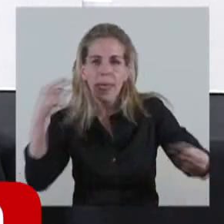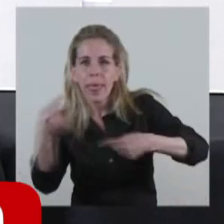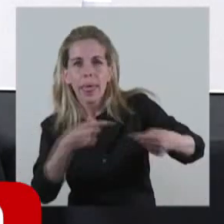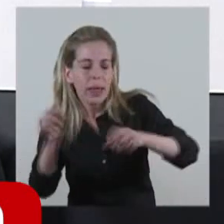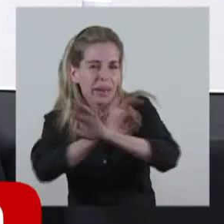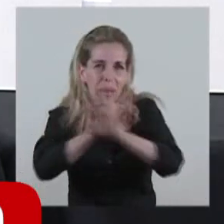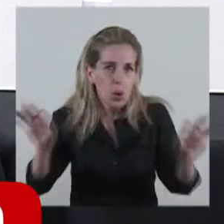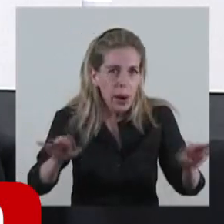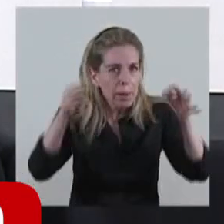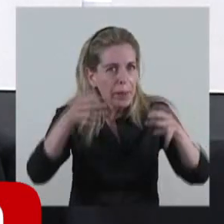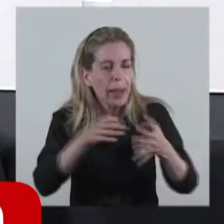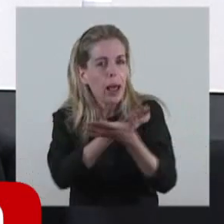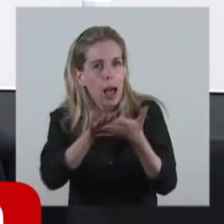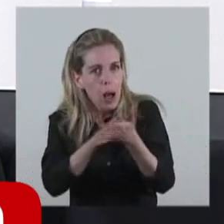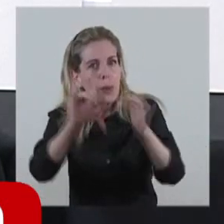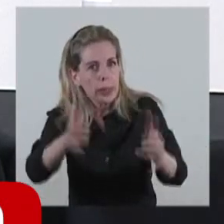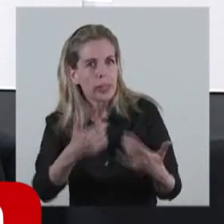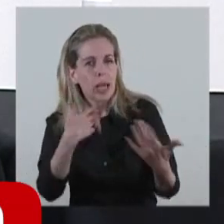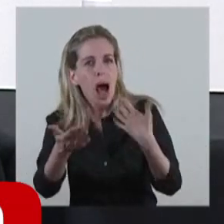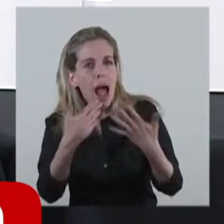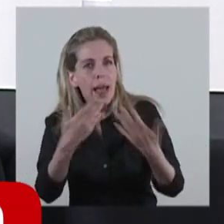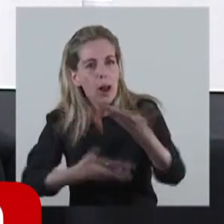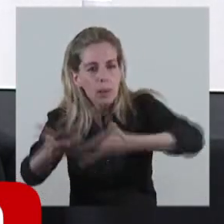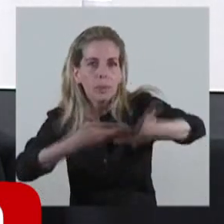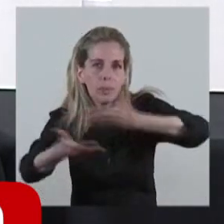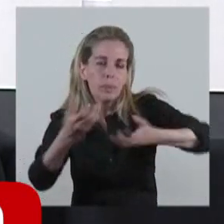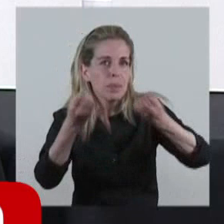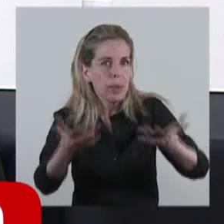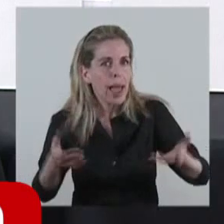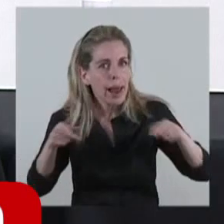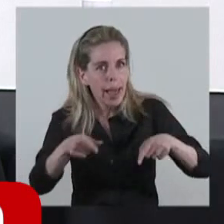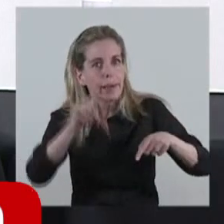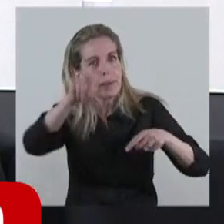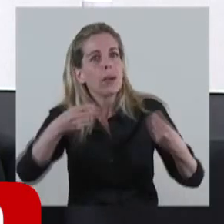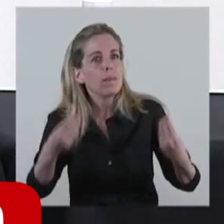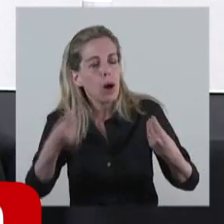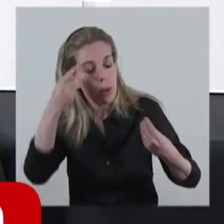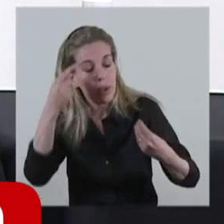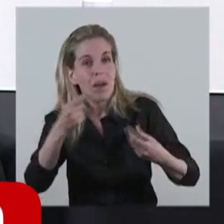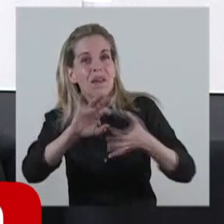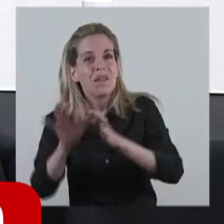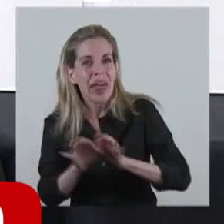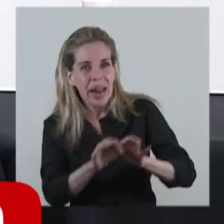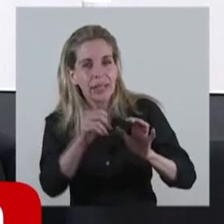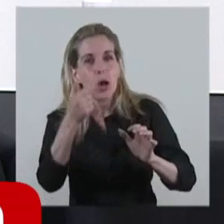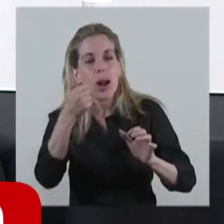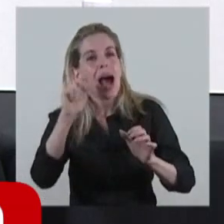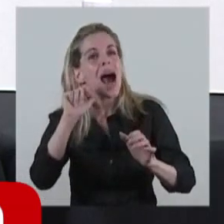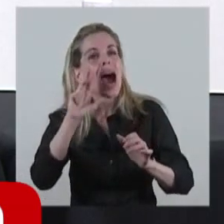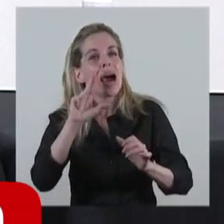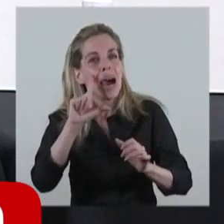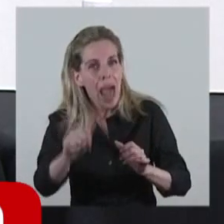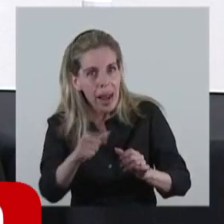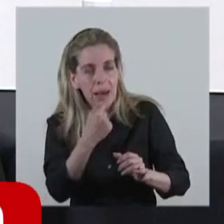con portazos. Siempre vamos a estar dispuestos al diálogo. A veces esto es producto de Federación Agraria, el diálogo con Federación Agraria.